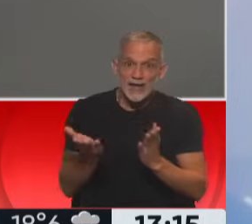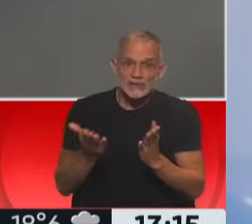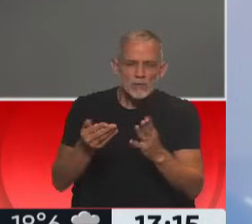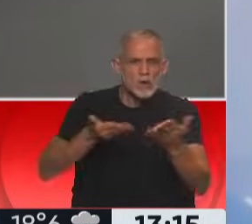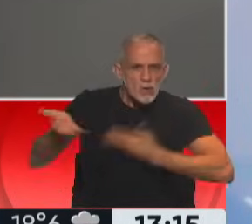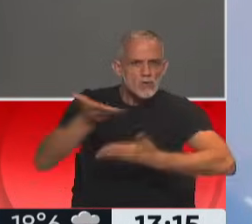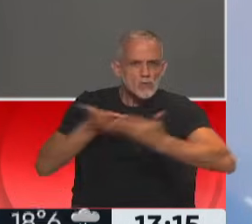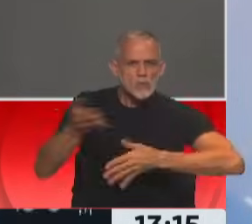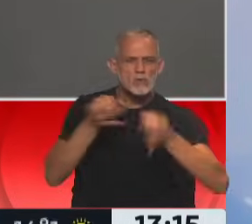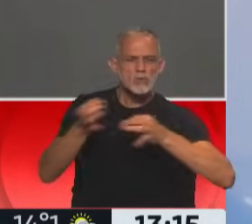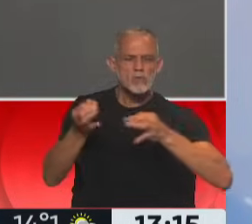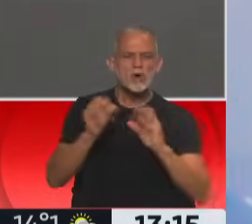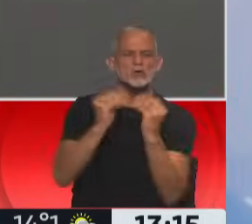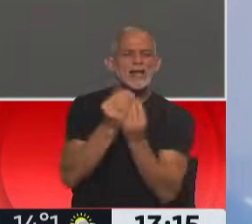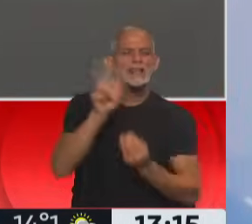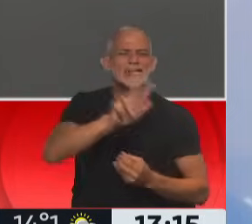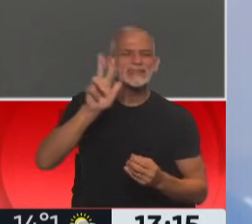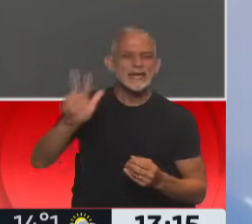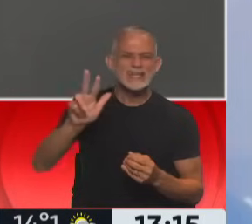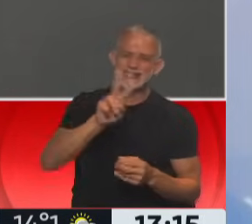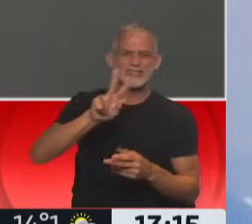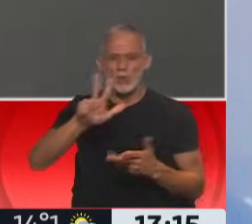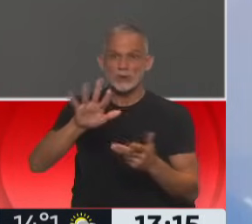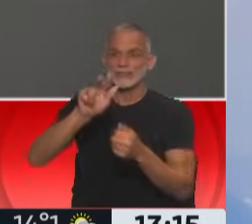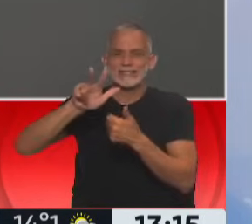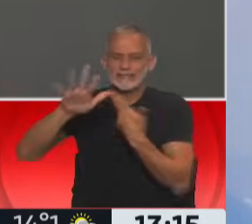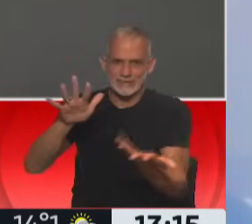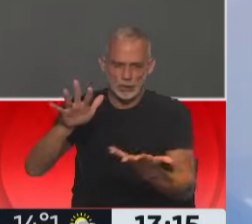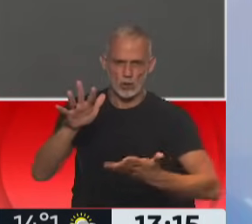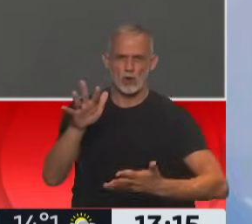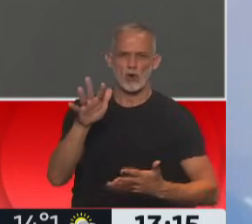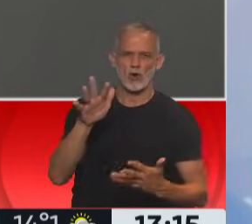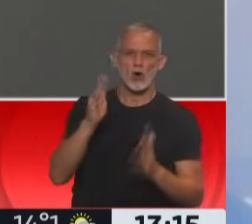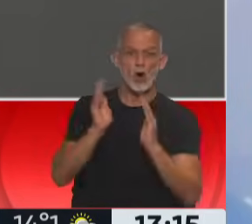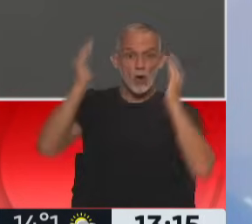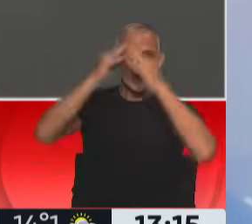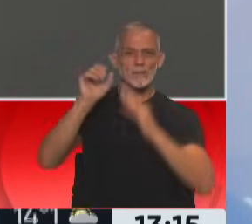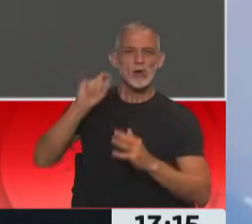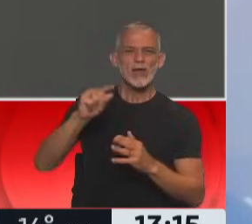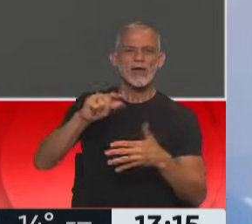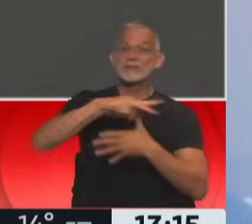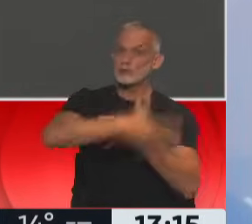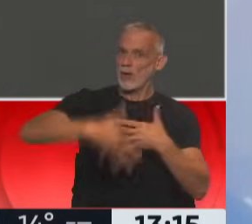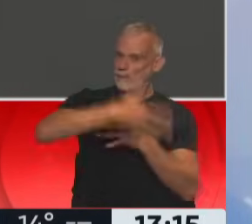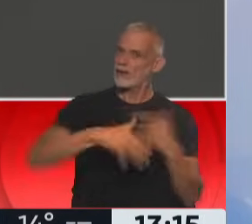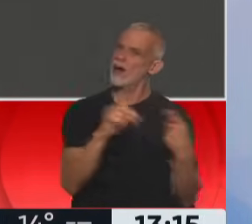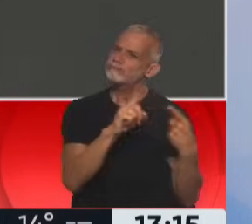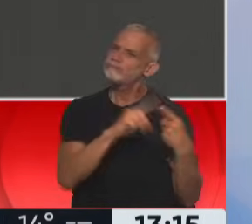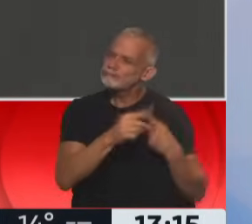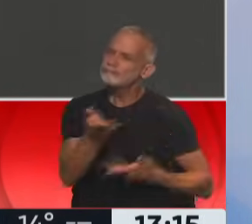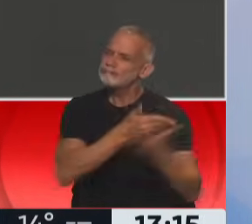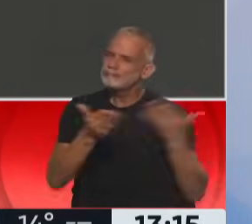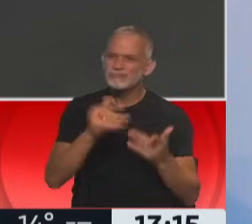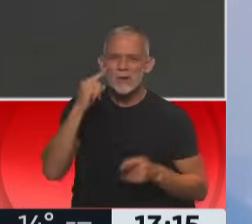fluida con los 33, 34, 35 obispos de Sudamérica. Estuvo durante muchos años